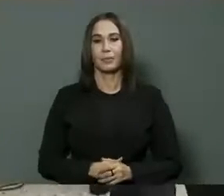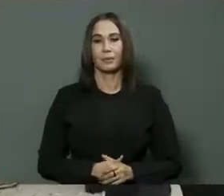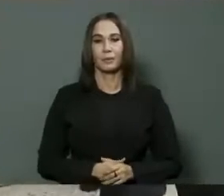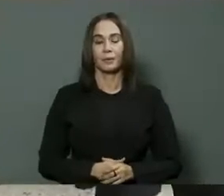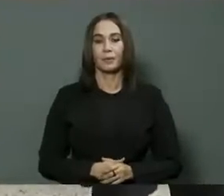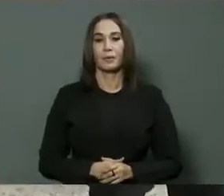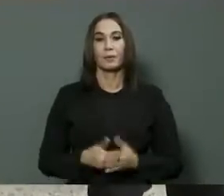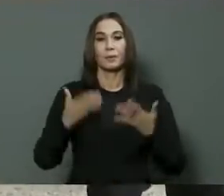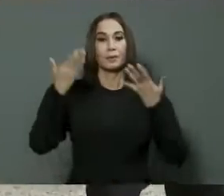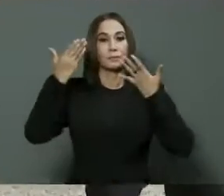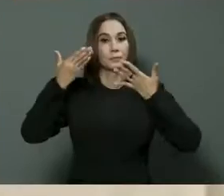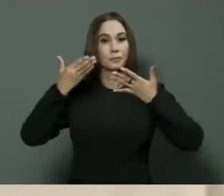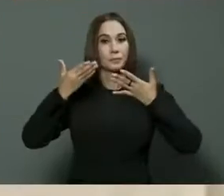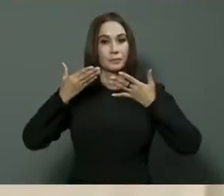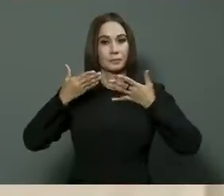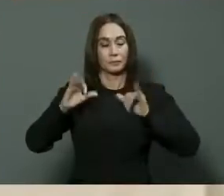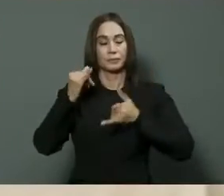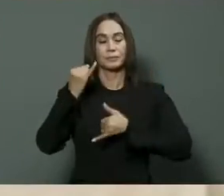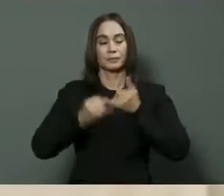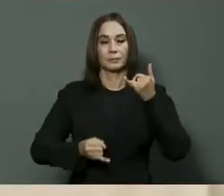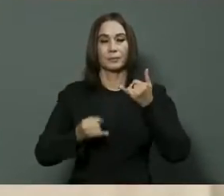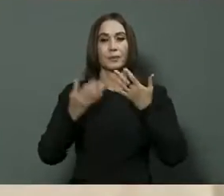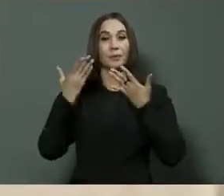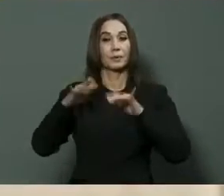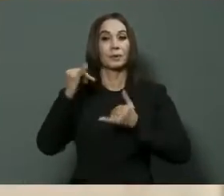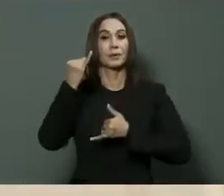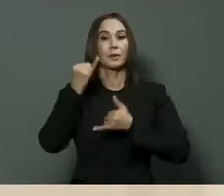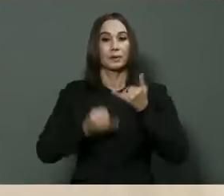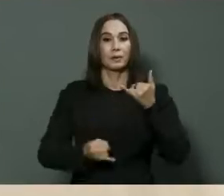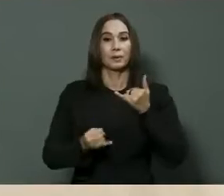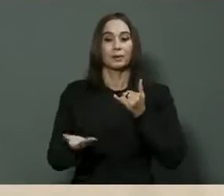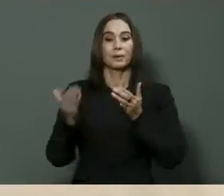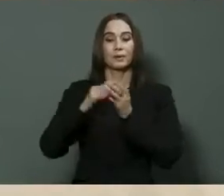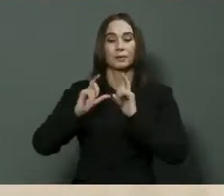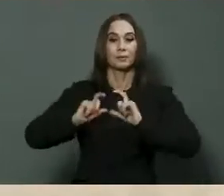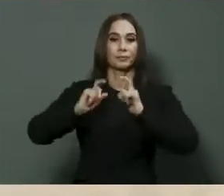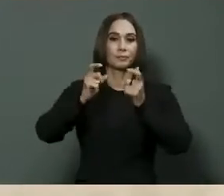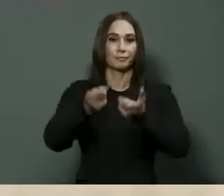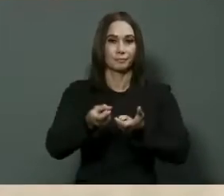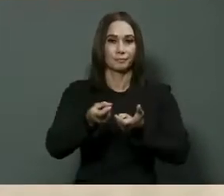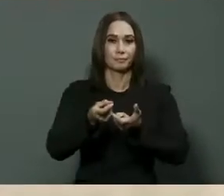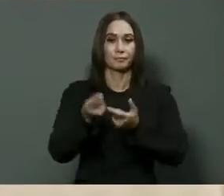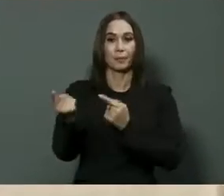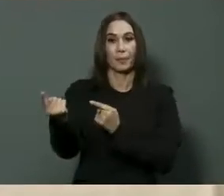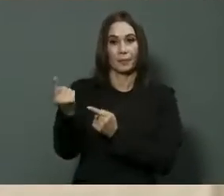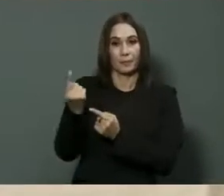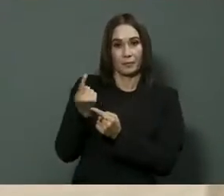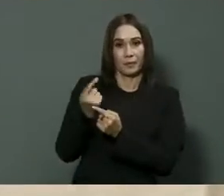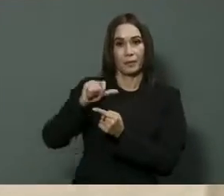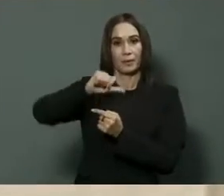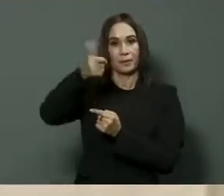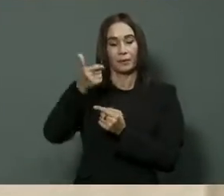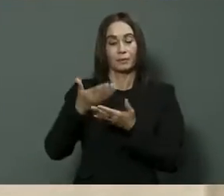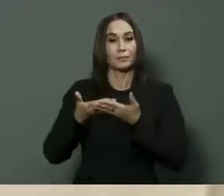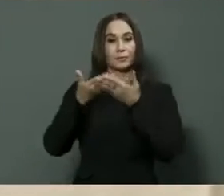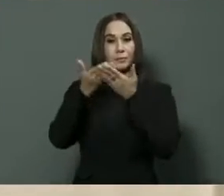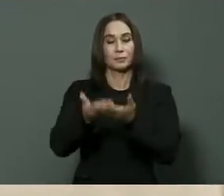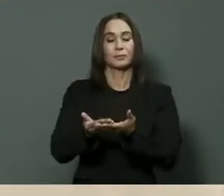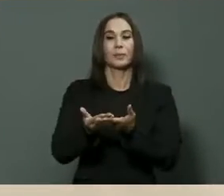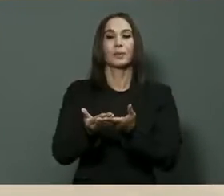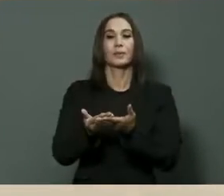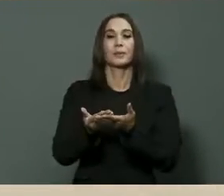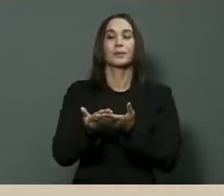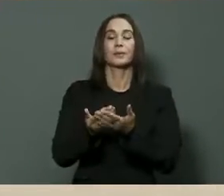Cuando haya concluido, sí, perfecto. Cuando haya concluido esa entrega, viene otra entrega.